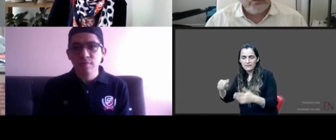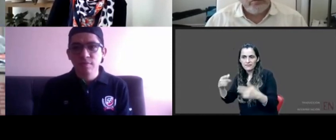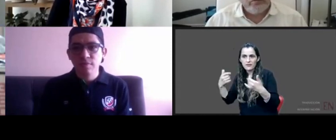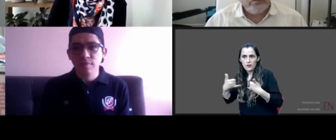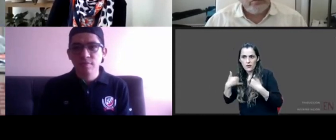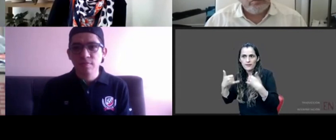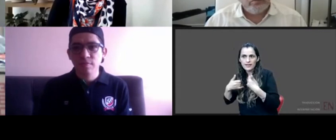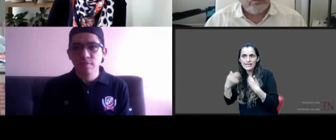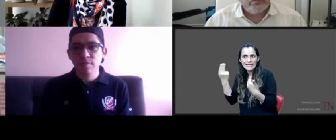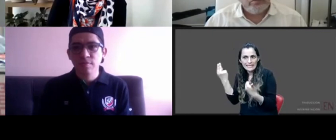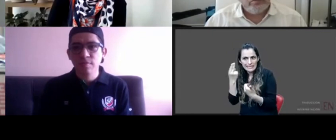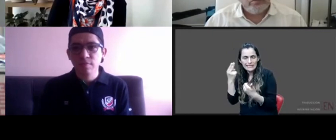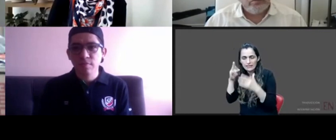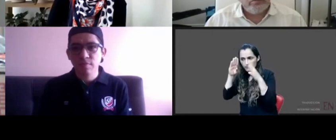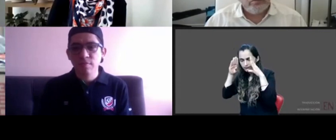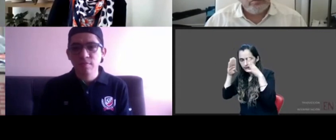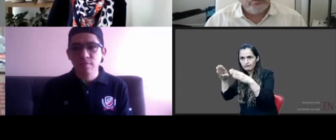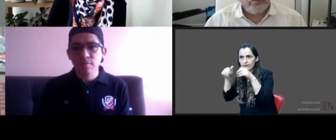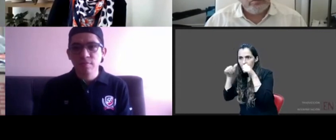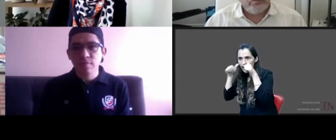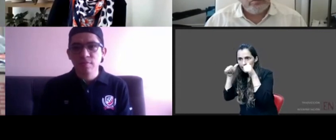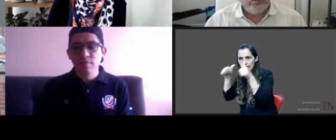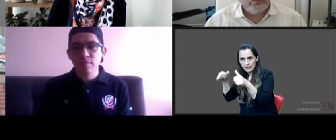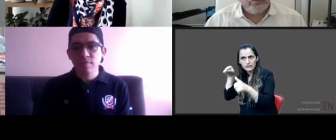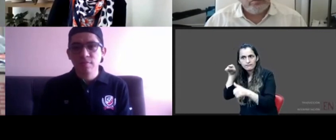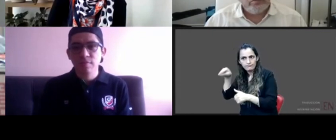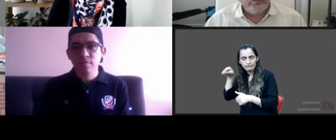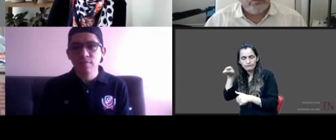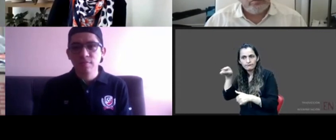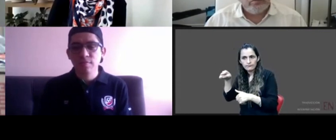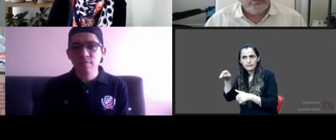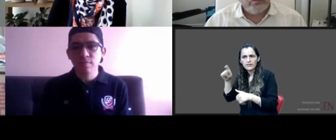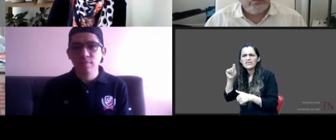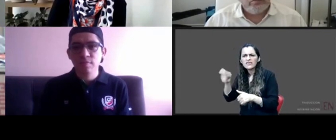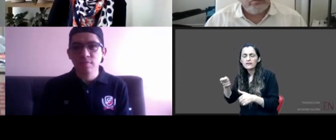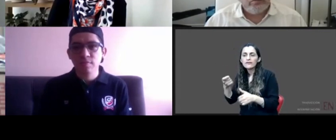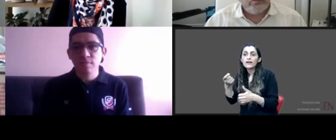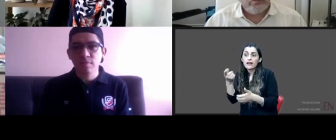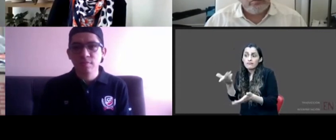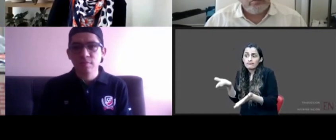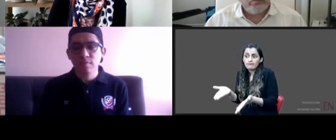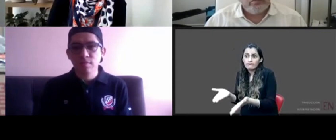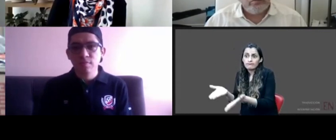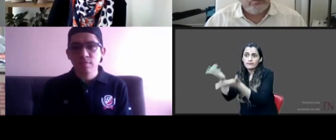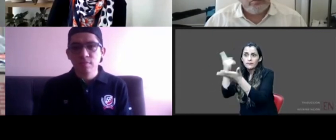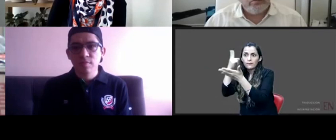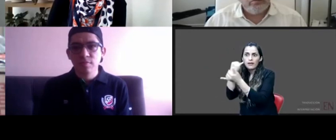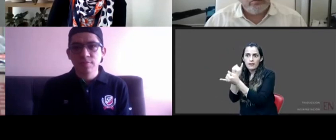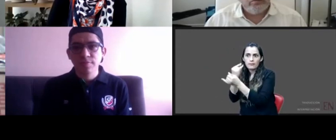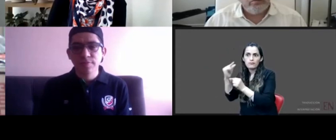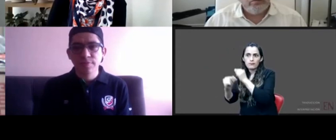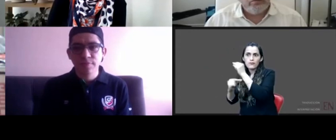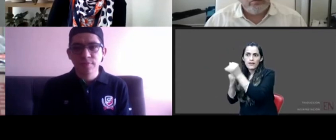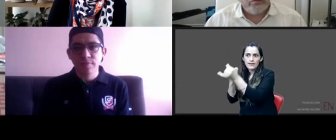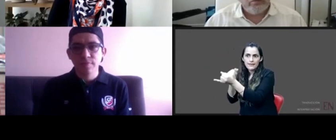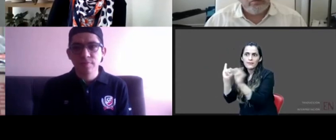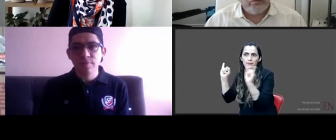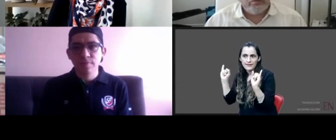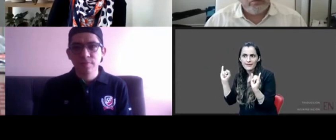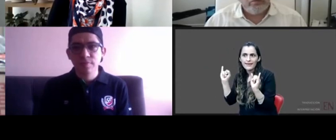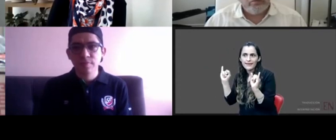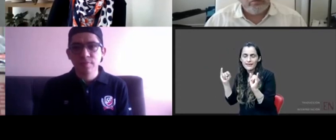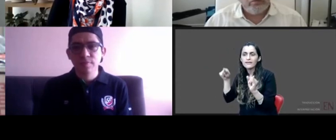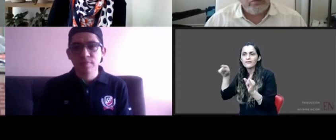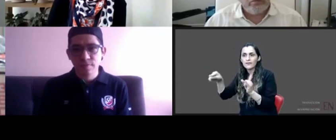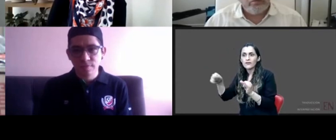visibilidad específica, lo que implica abrirse en una vida autónoma, empezar a incluirse en otros grupos